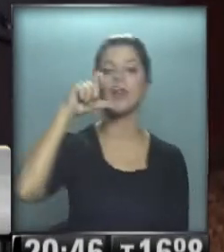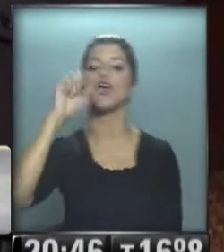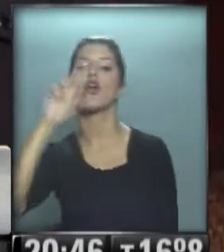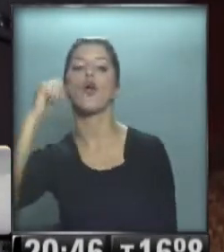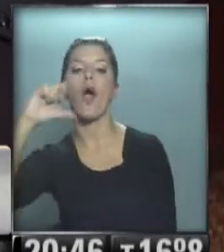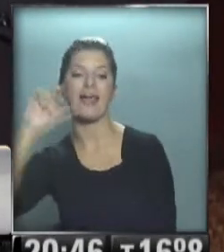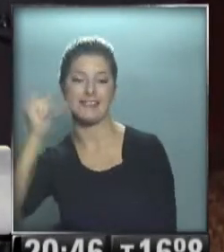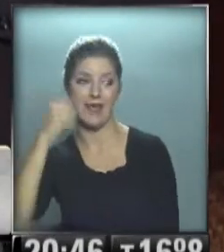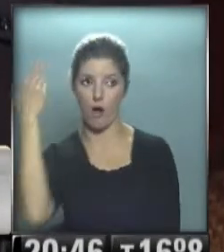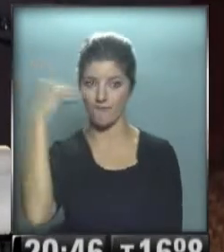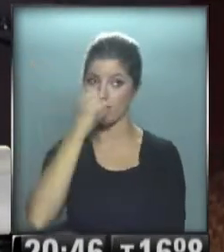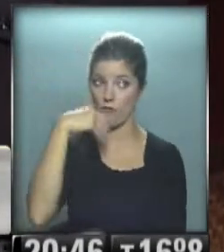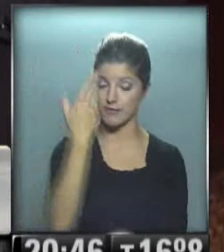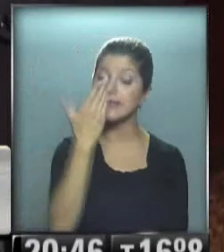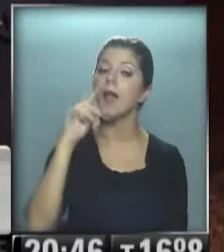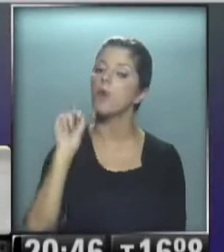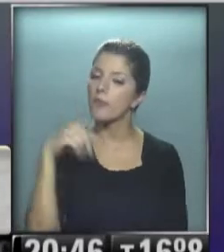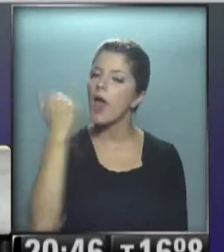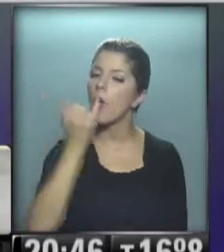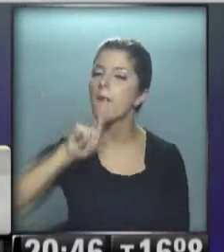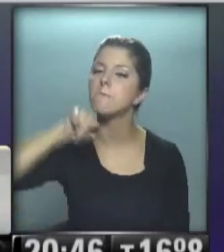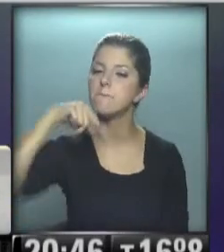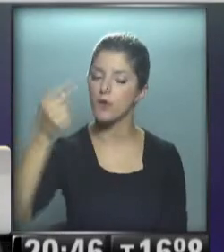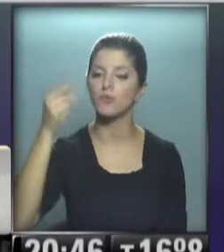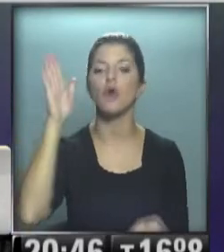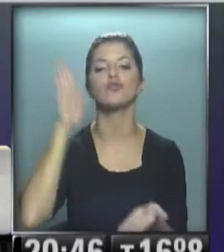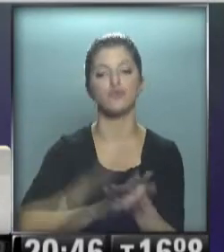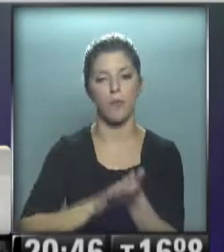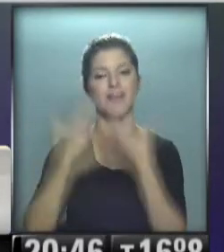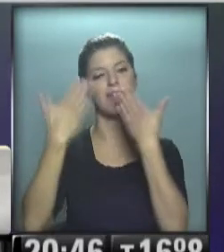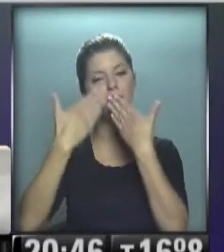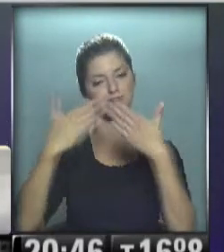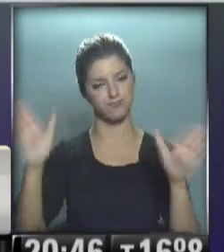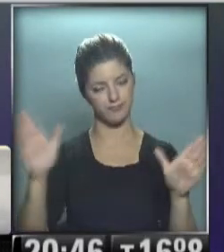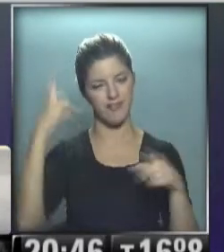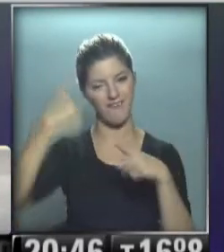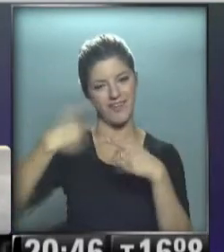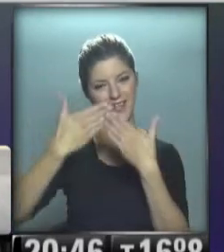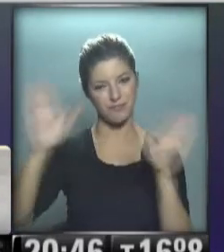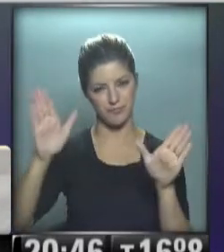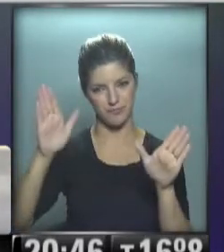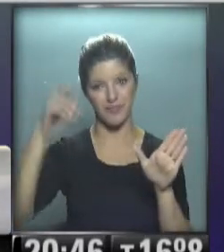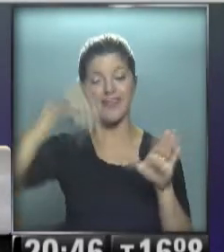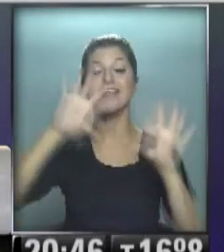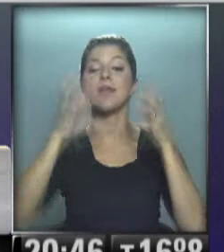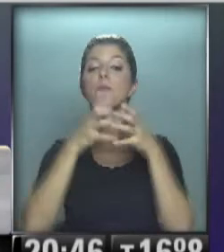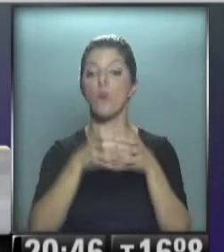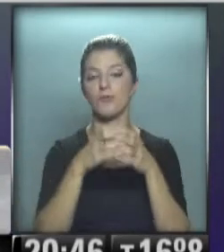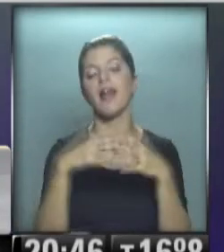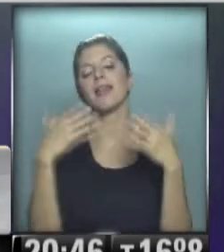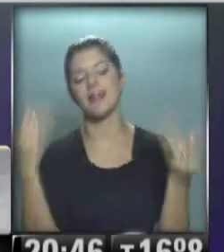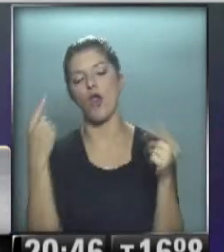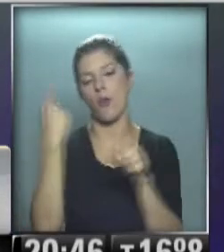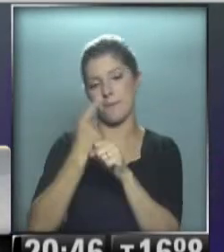el jueves de lo que tenga que ver con la inauguración, ceremonia inaugural de la Copa del Mundo, y por supuesto el partido,